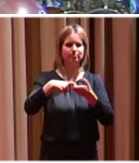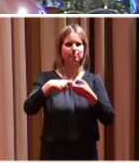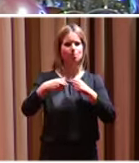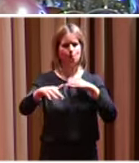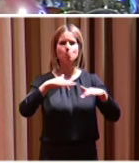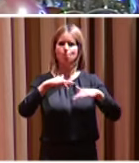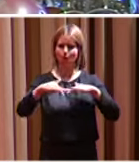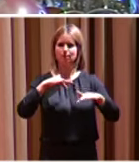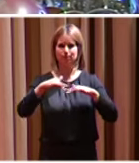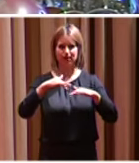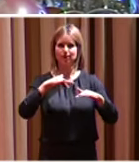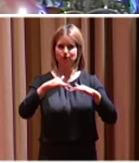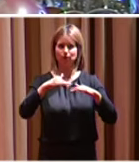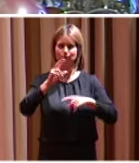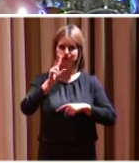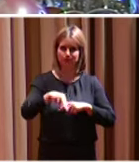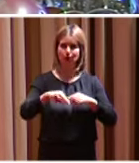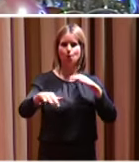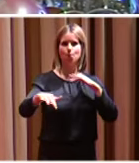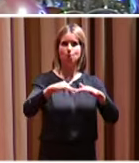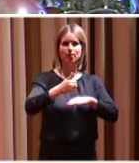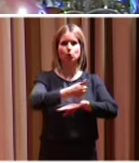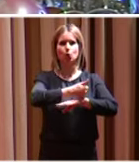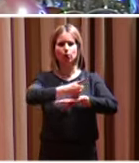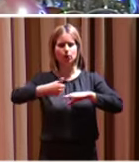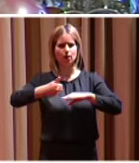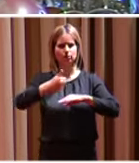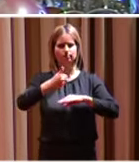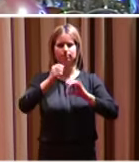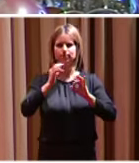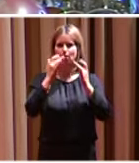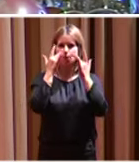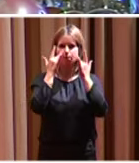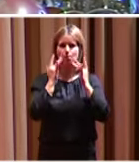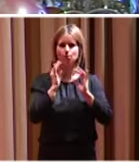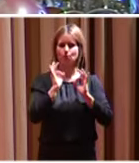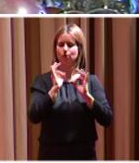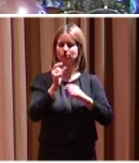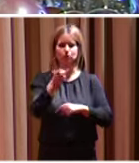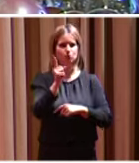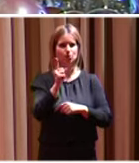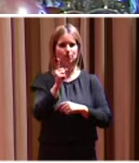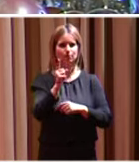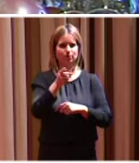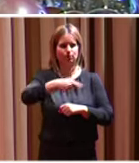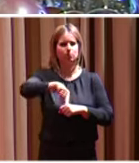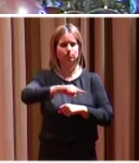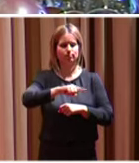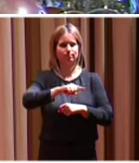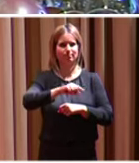este movimiento que es Movimiento Ciudadano puramente, agradecer